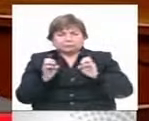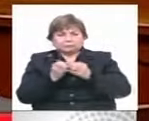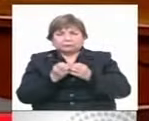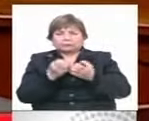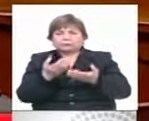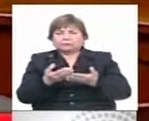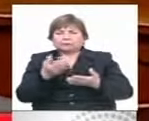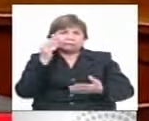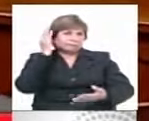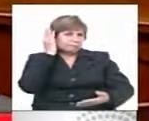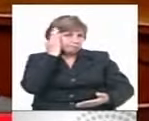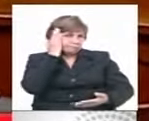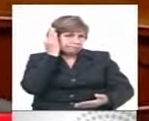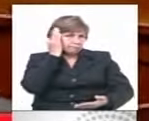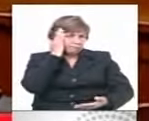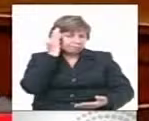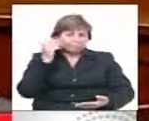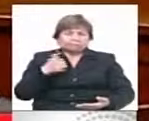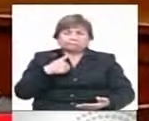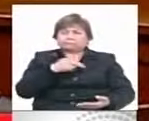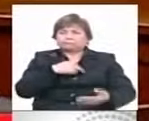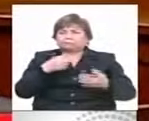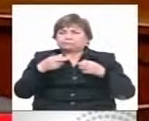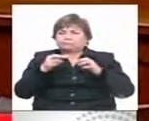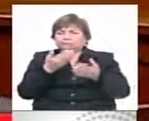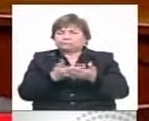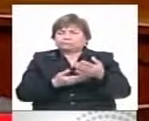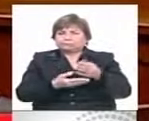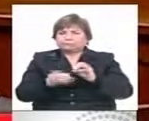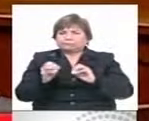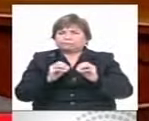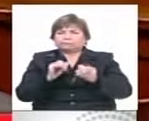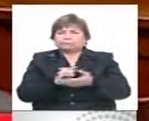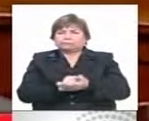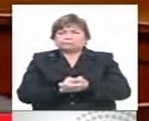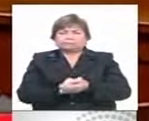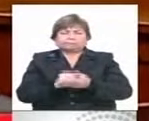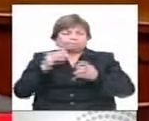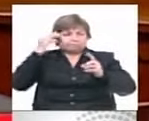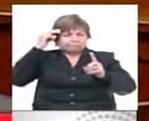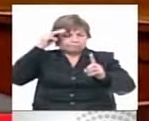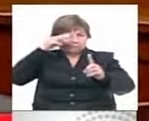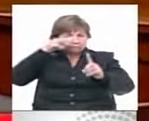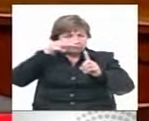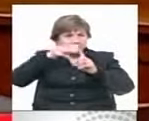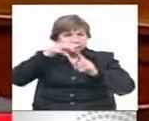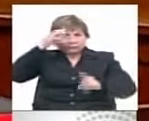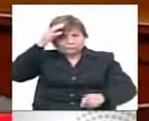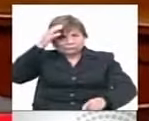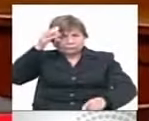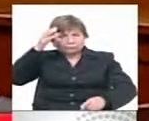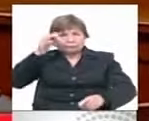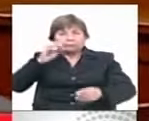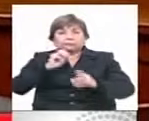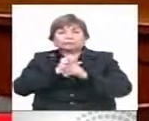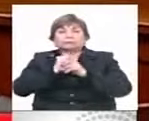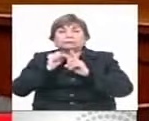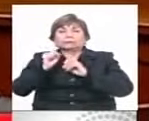generación del conocimiento que nos permita innovar y usar al máximo nuestras capacidades como